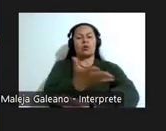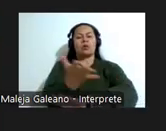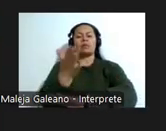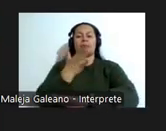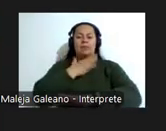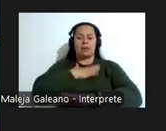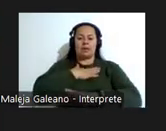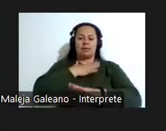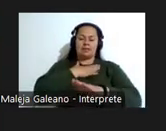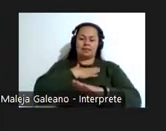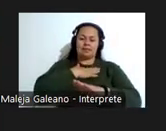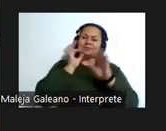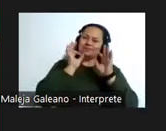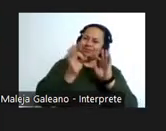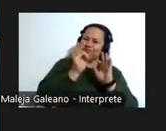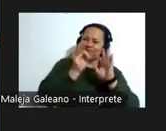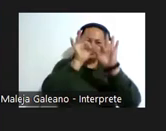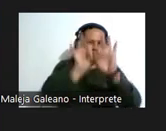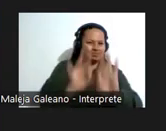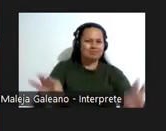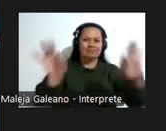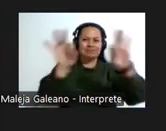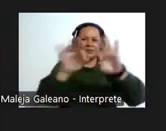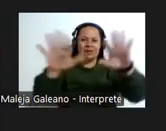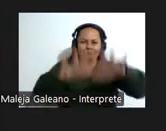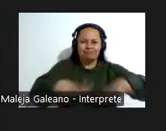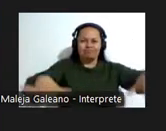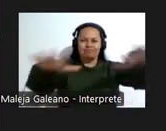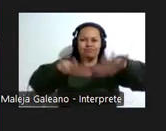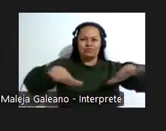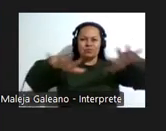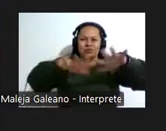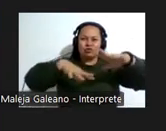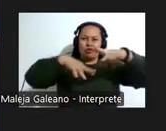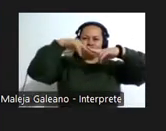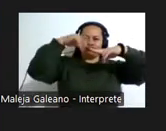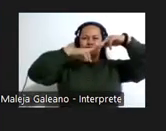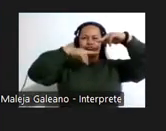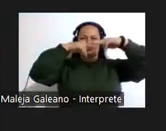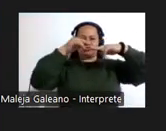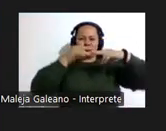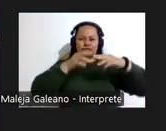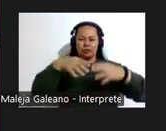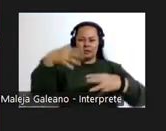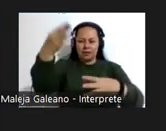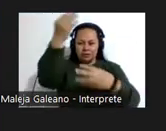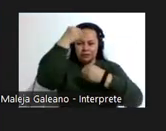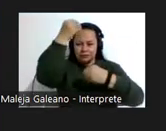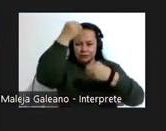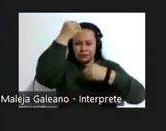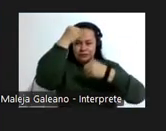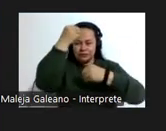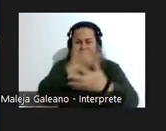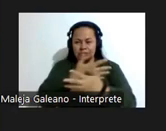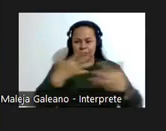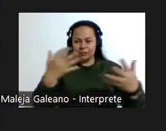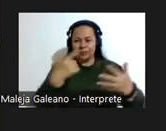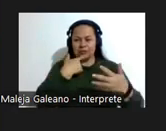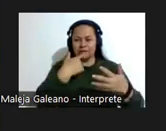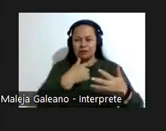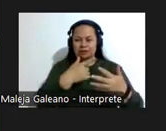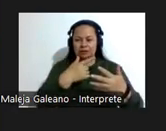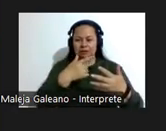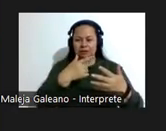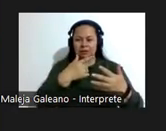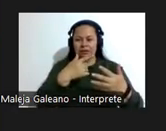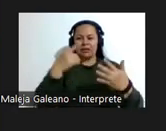siempre es importante en estos espacios de construcción tener un lenguaje distinto al lenguaje académico. Para